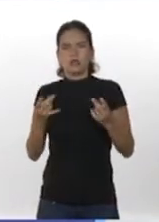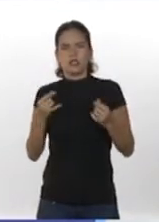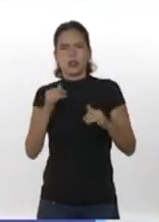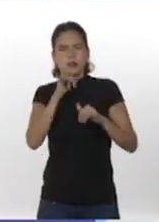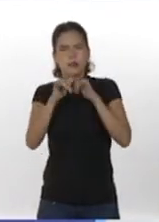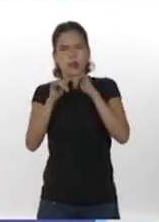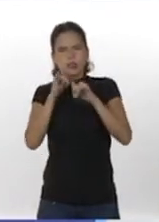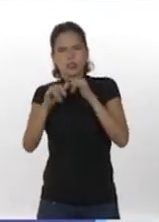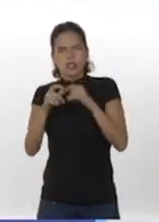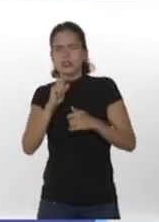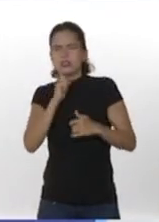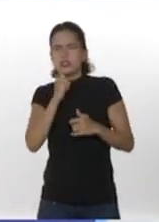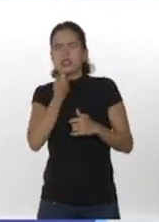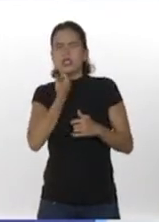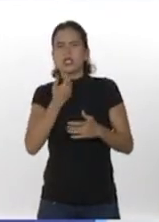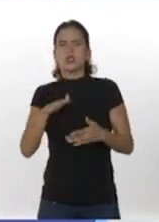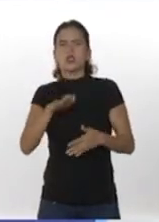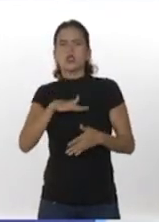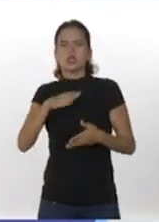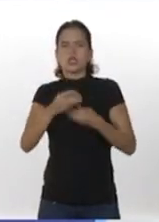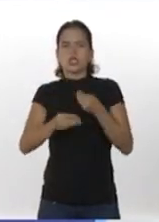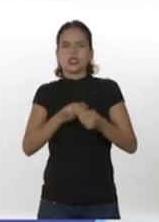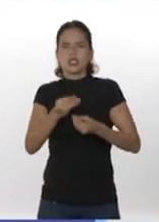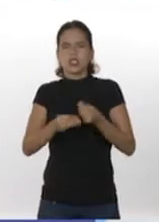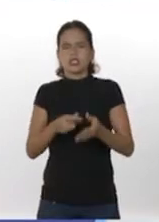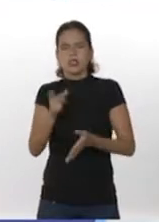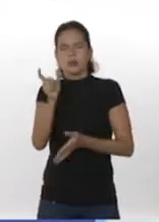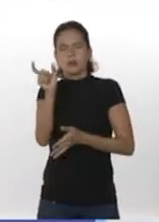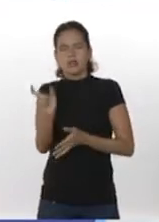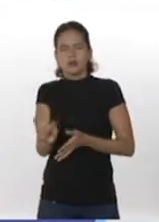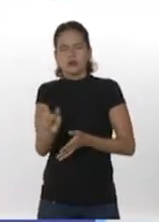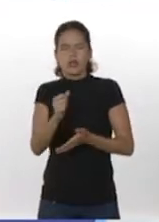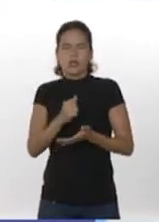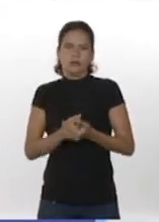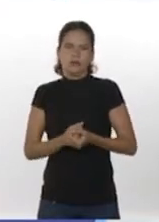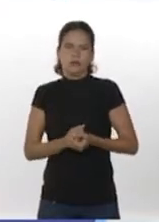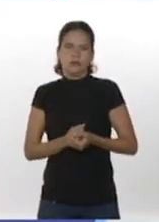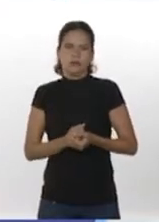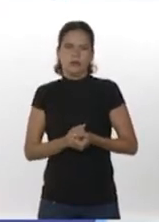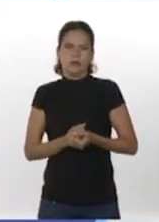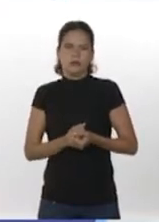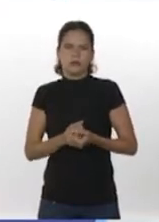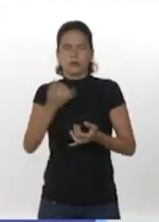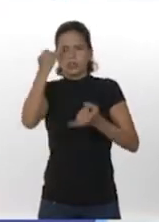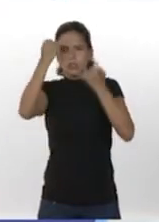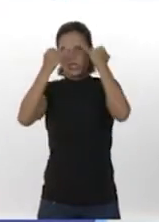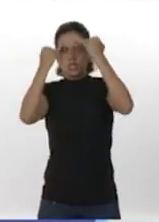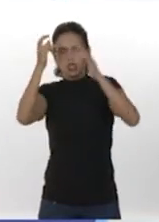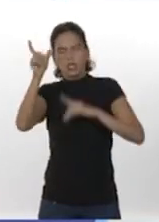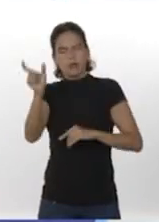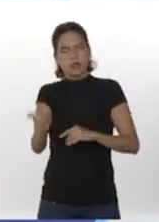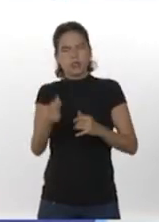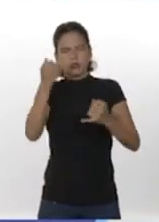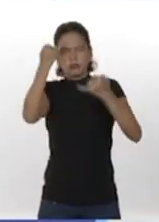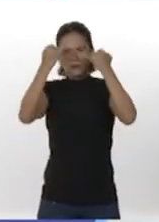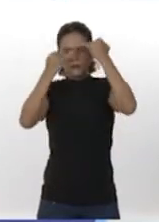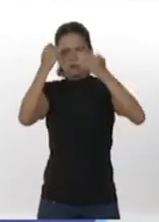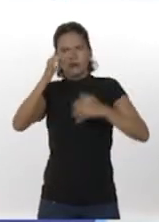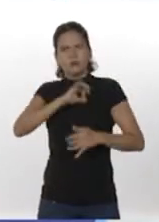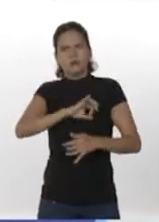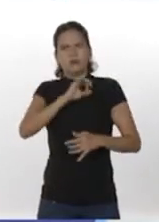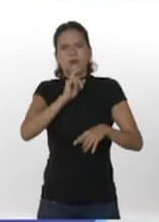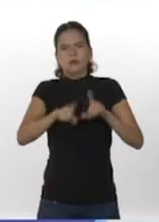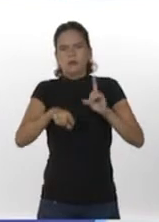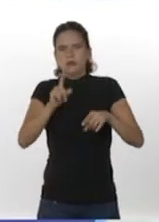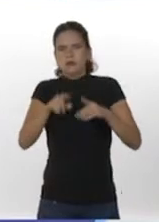gran cantidad de mensajes subliminales donde se crean prototipos de personajes, prototipos de sociedades